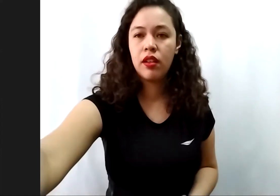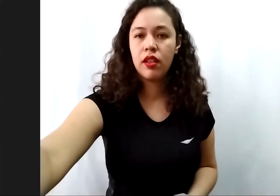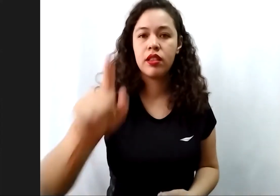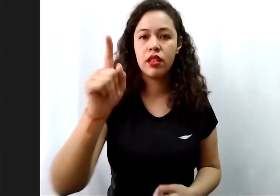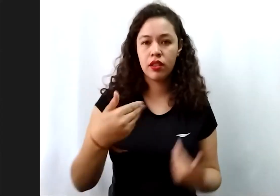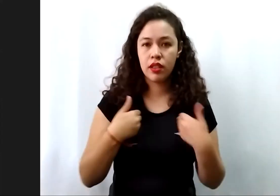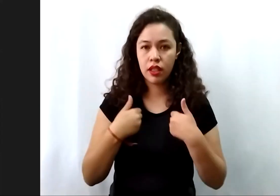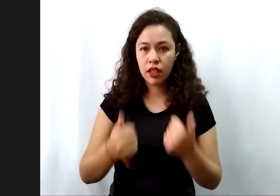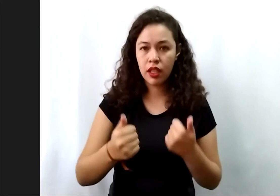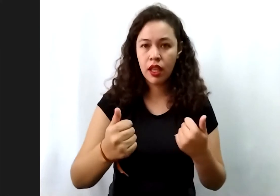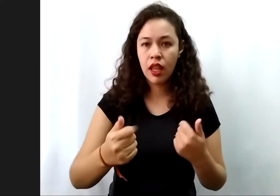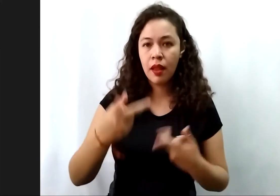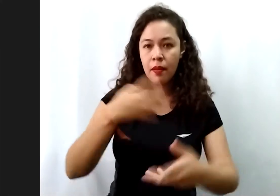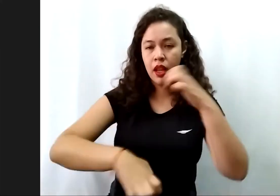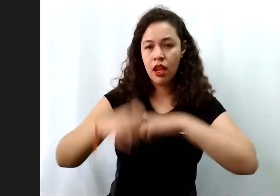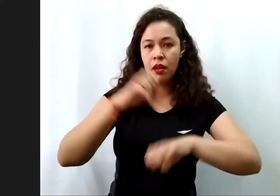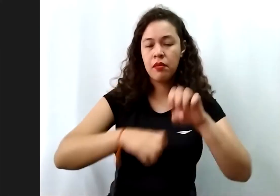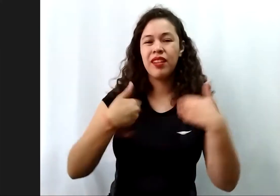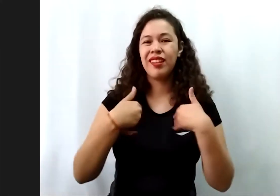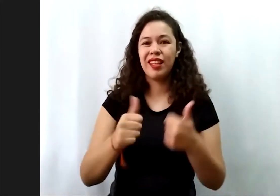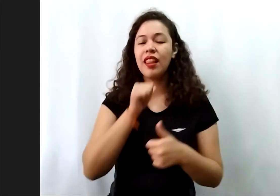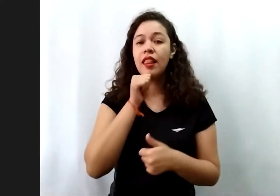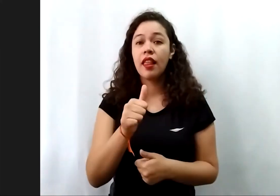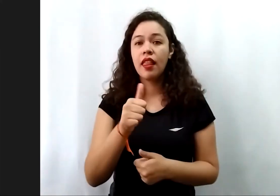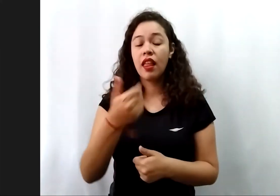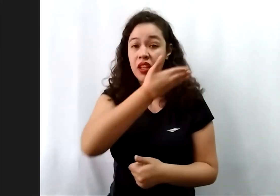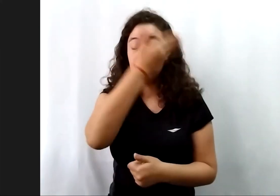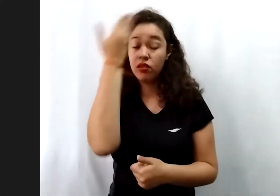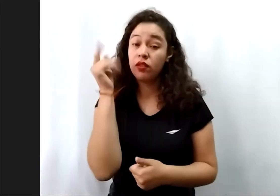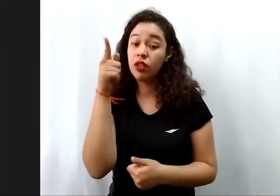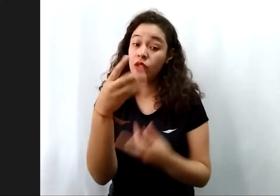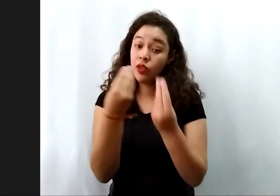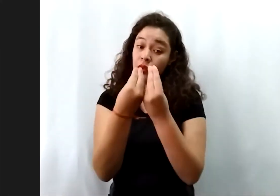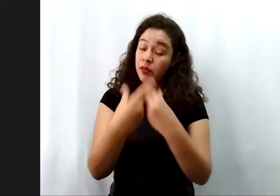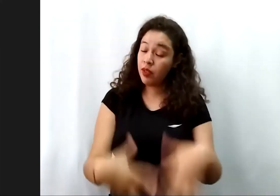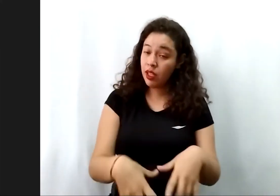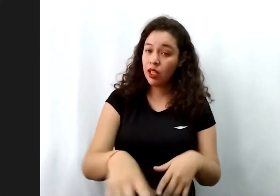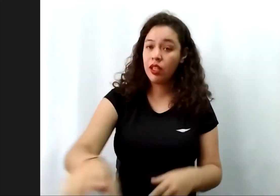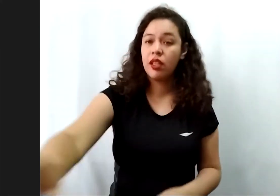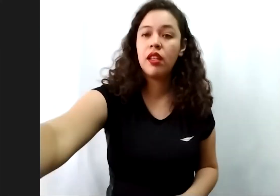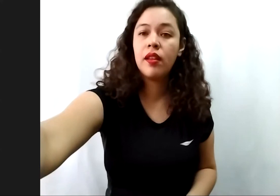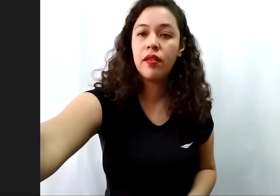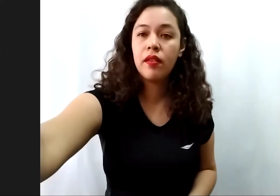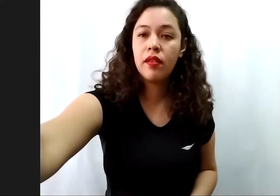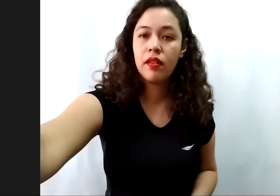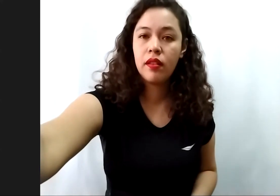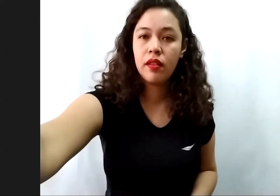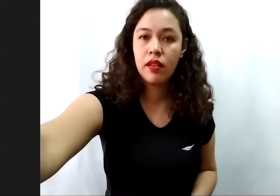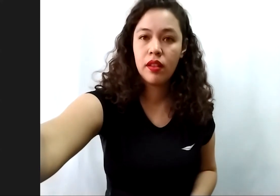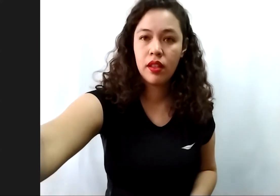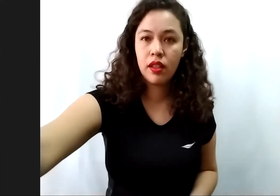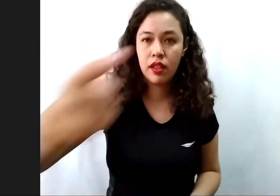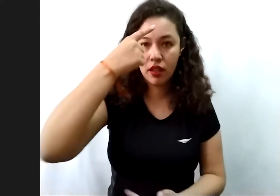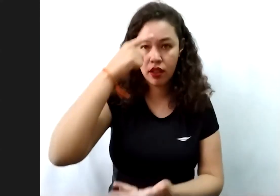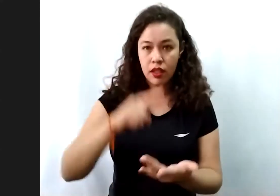tu empresa, no sabes y te estás perdiendo. Creo que no estás haciendo el trabajo que debieras,